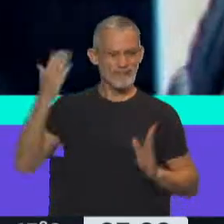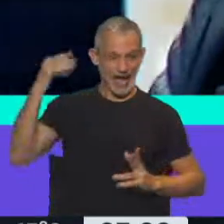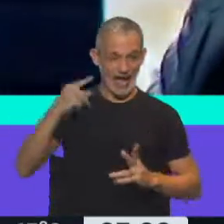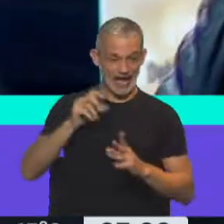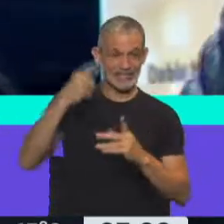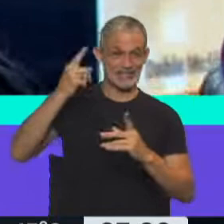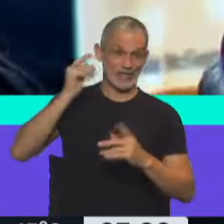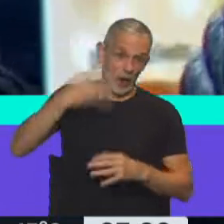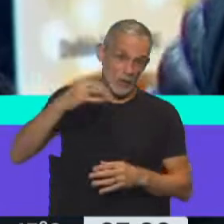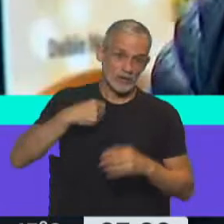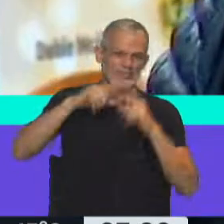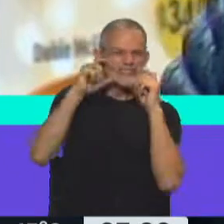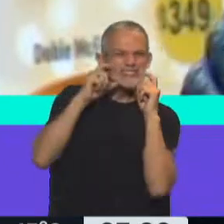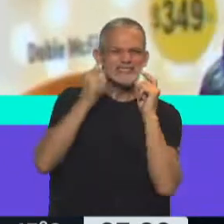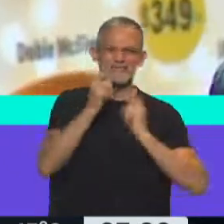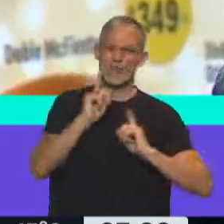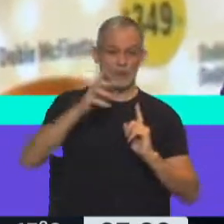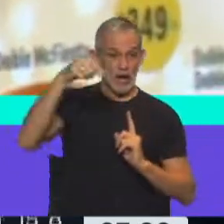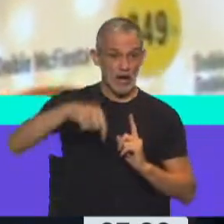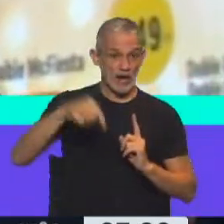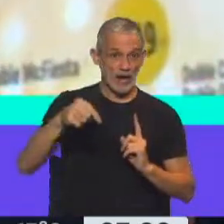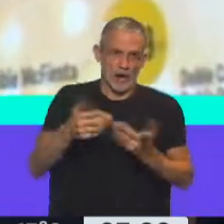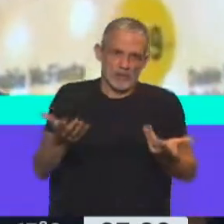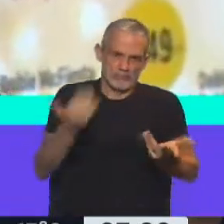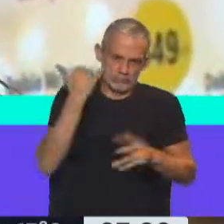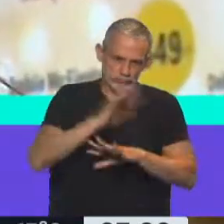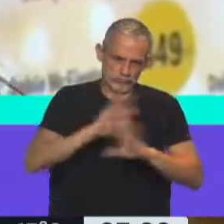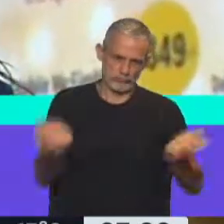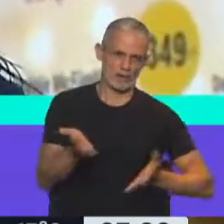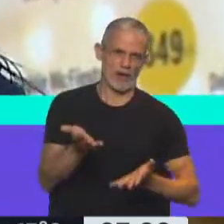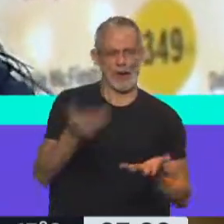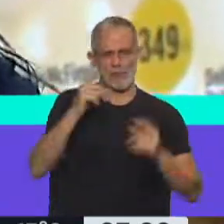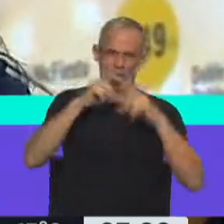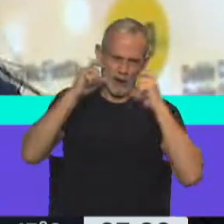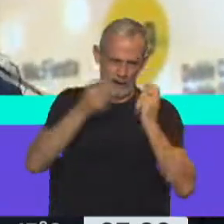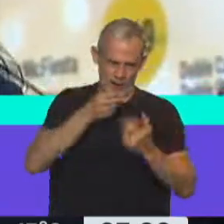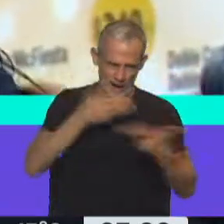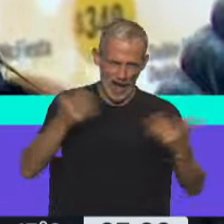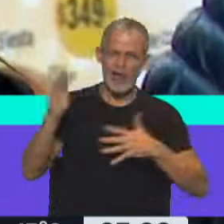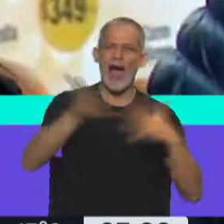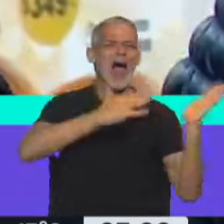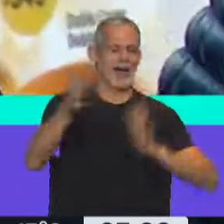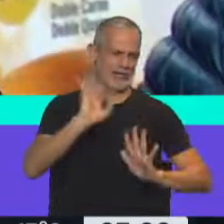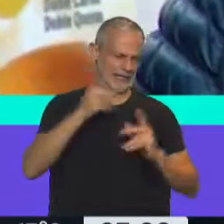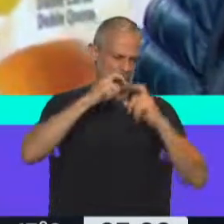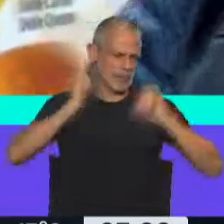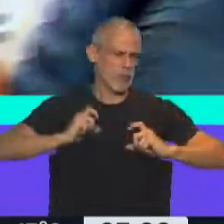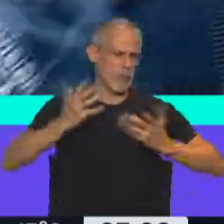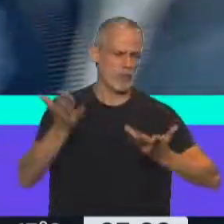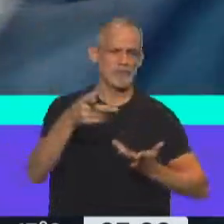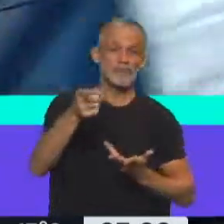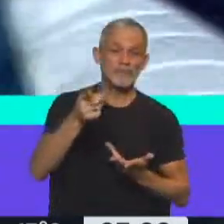la, cuando era obligatorio. ¿Y ahora? No, y ahora obviamente no lo voy a usar al aire libre. ¿Y en su caso,